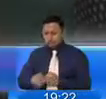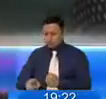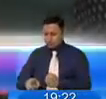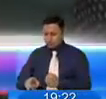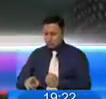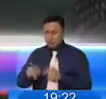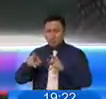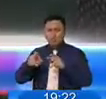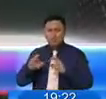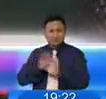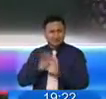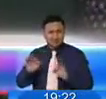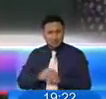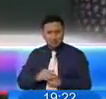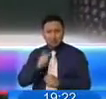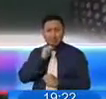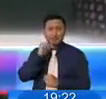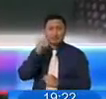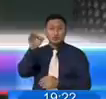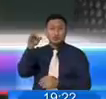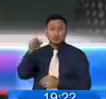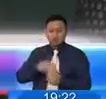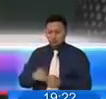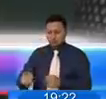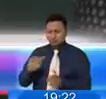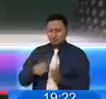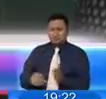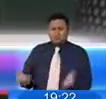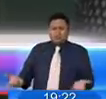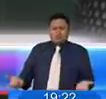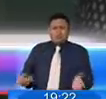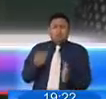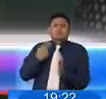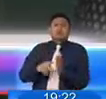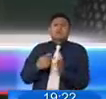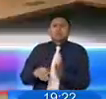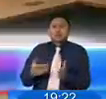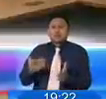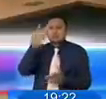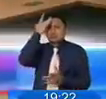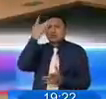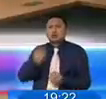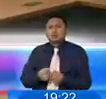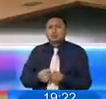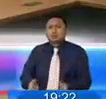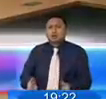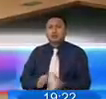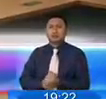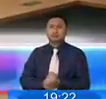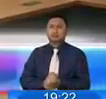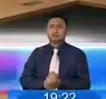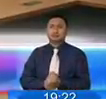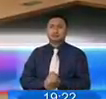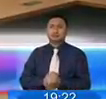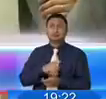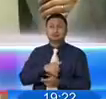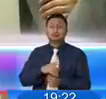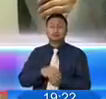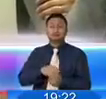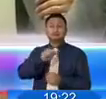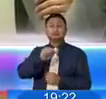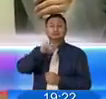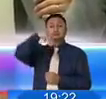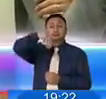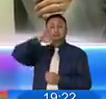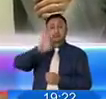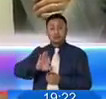por falta de documentación, ¿qué es lo que está sucediendo? ¿Qué pasó? En la sesión se esperaban informes de la Agencia Metropolitana